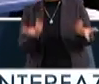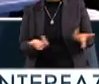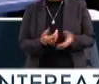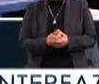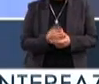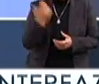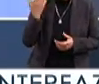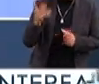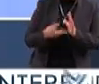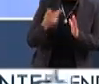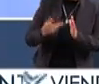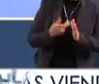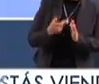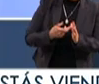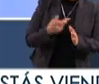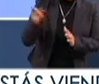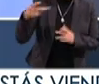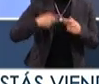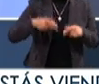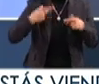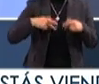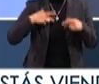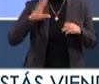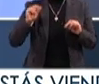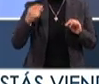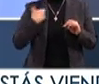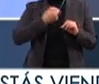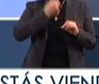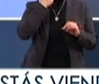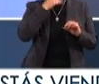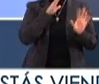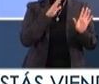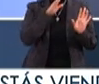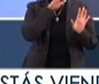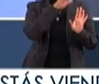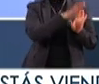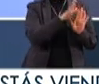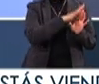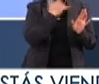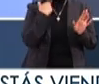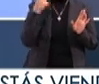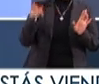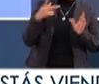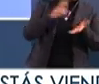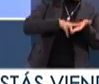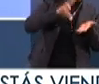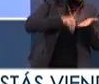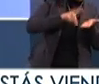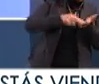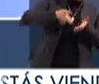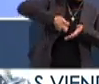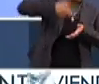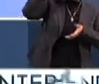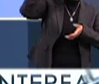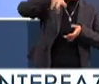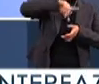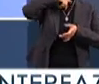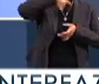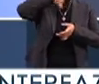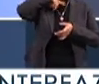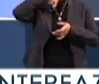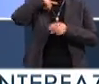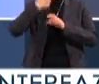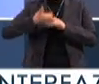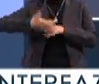muchas veces la gente pues no se medicaba o no tomaba los medicamentos porque los precios de las medicinas eran verdaderamente